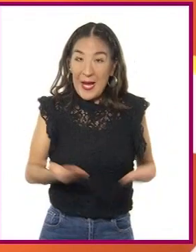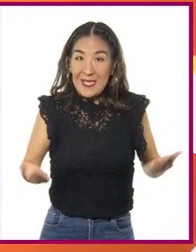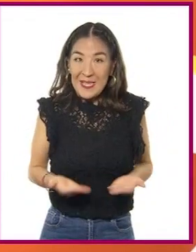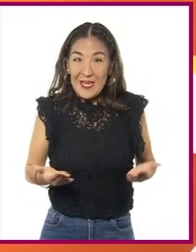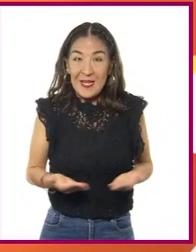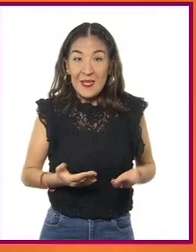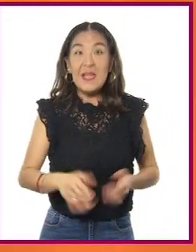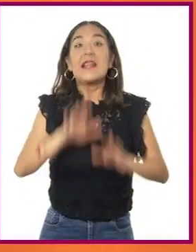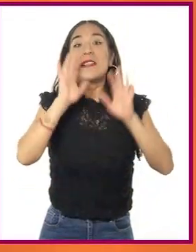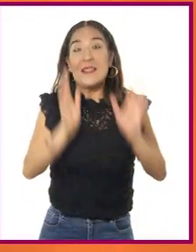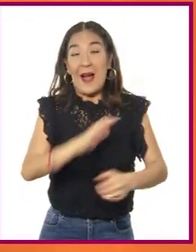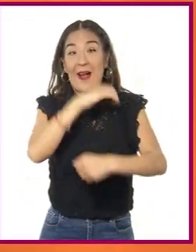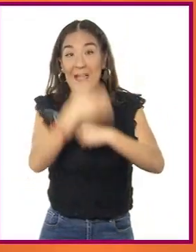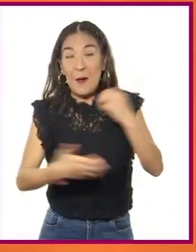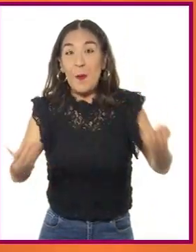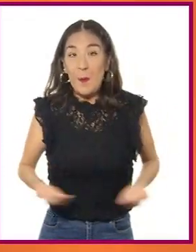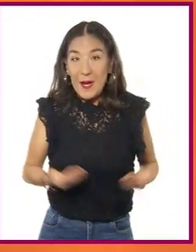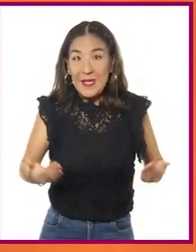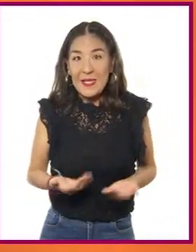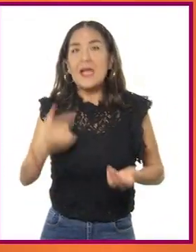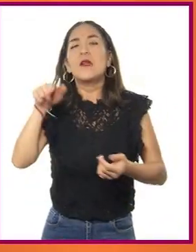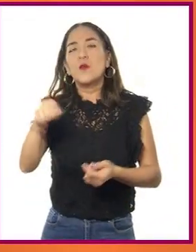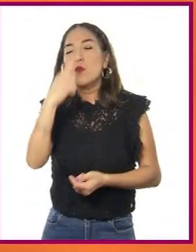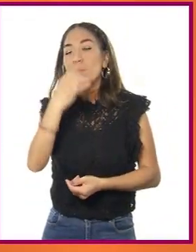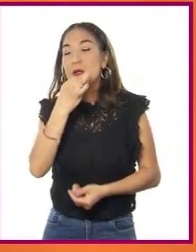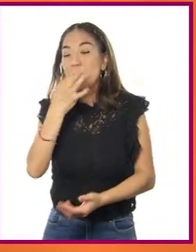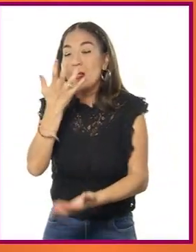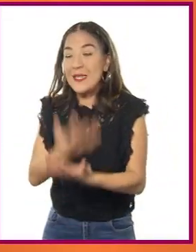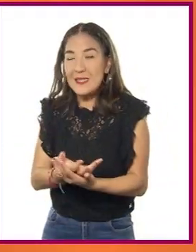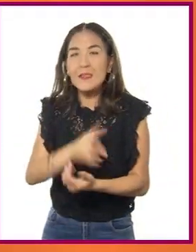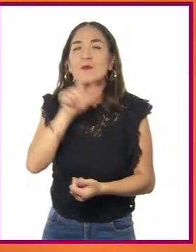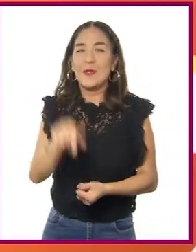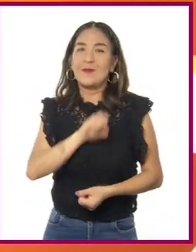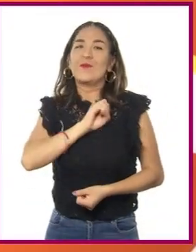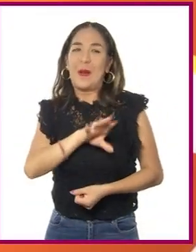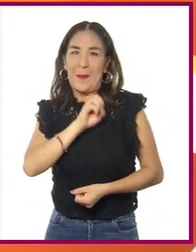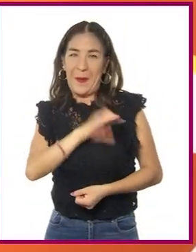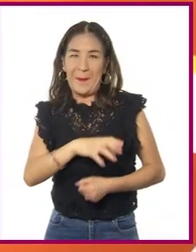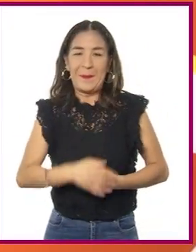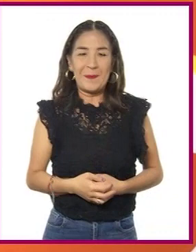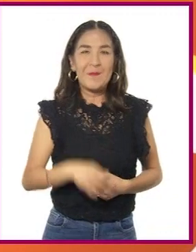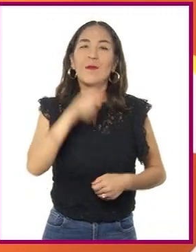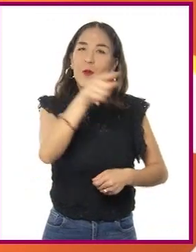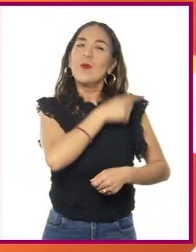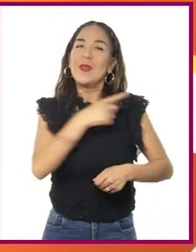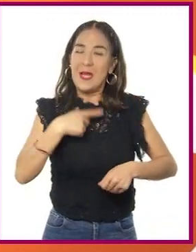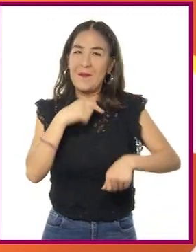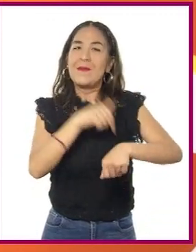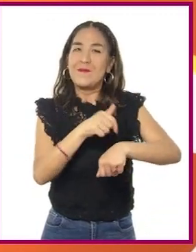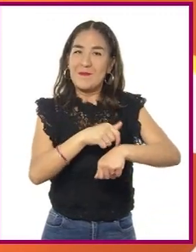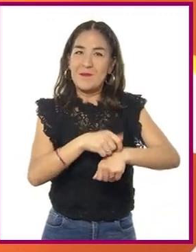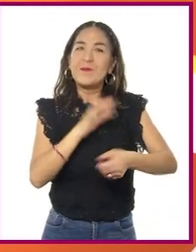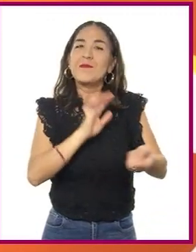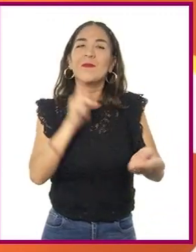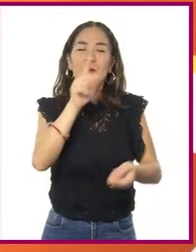de reposo. Inténtenlo, será muy divertido. Pero antes de concluir,